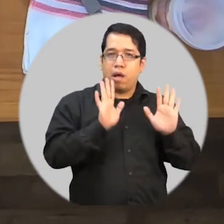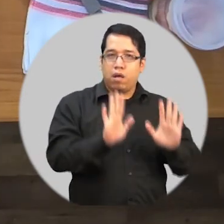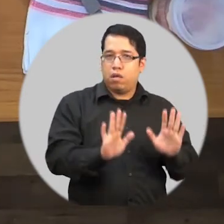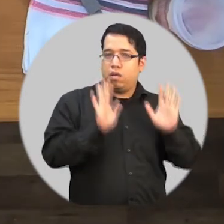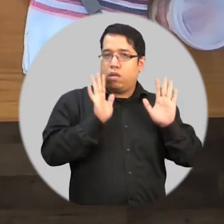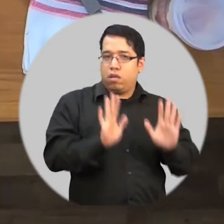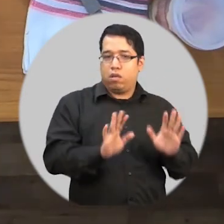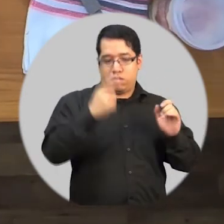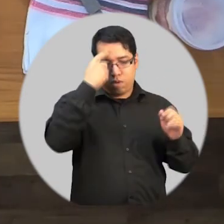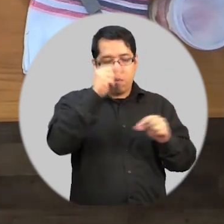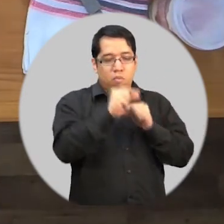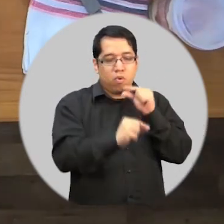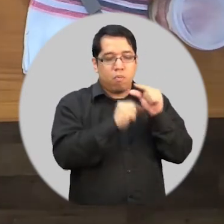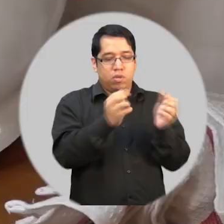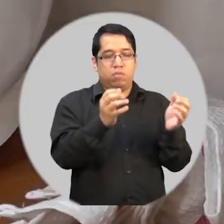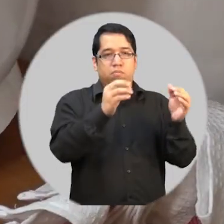ir integrando bien.